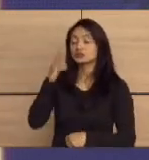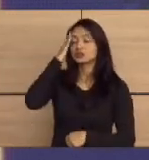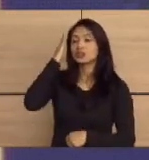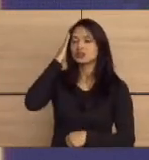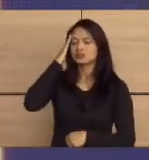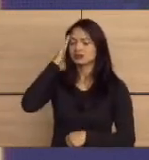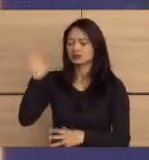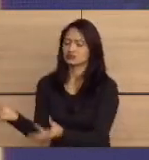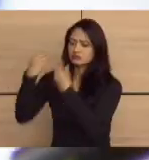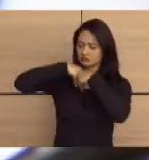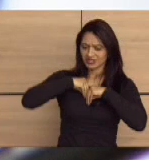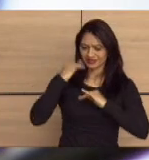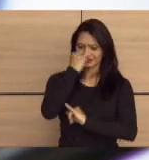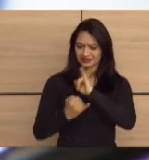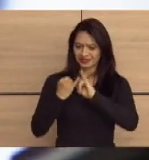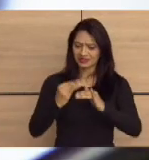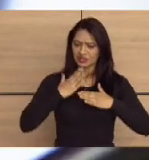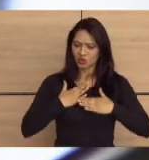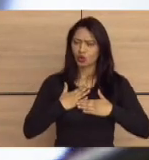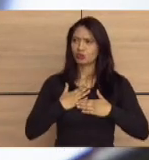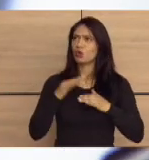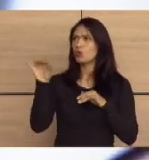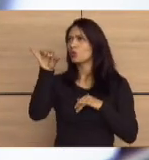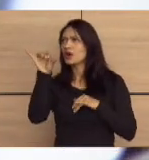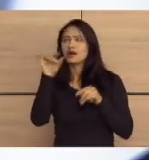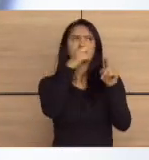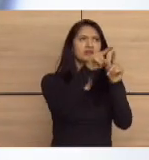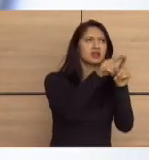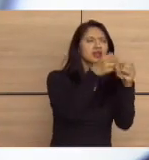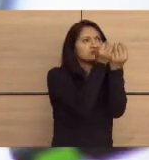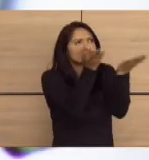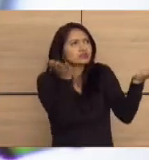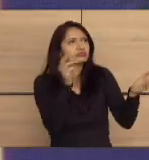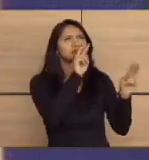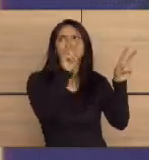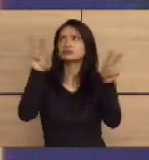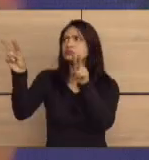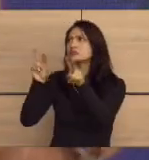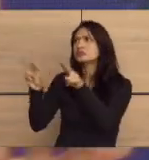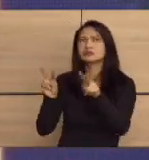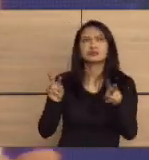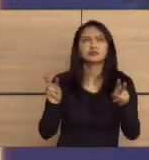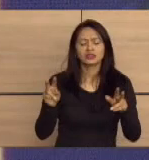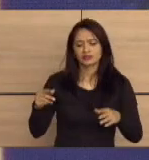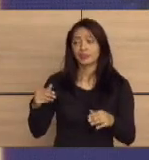día a día. ¿Sí? A reconocer la diferencia, a reconocer la diversidad. Cuando yo estudio